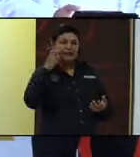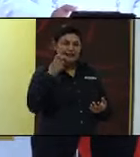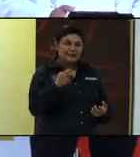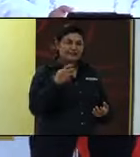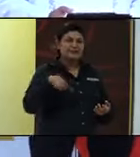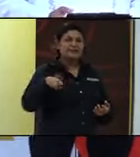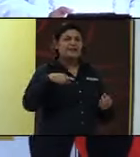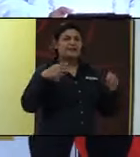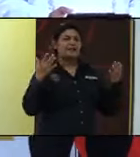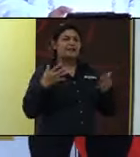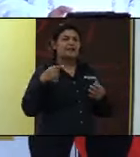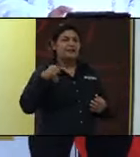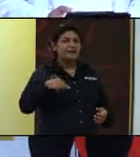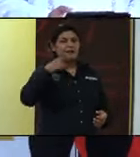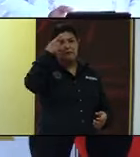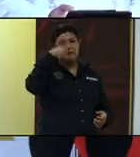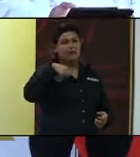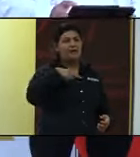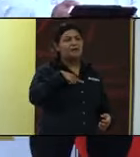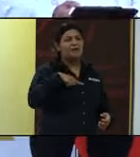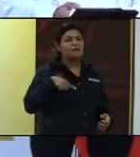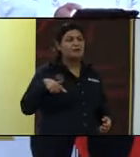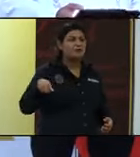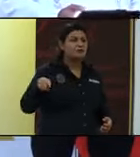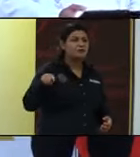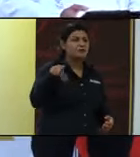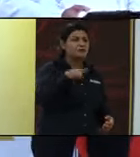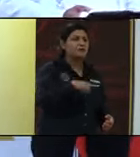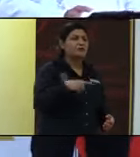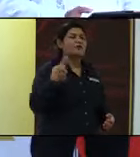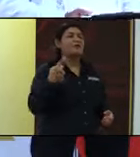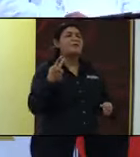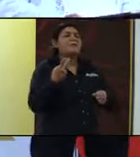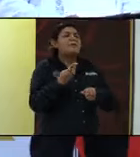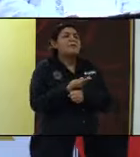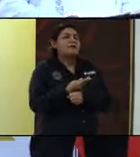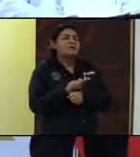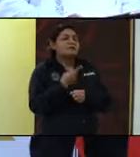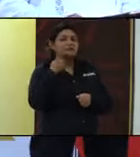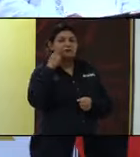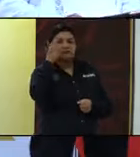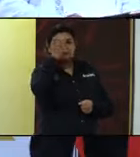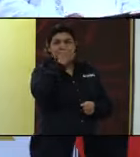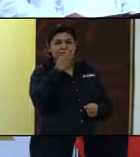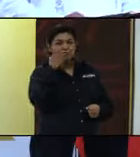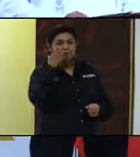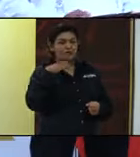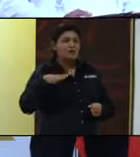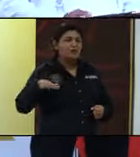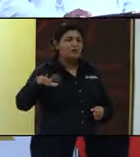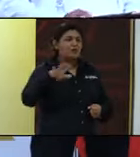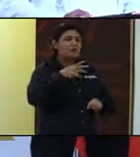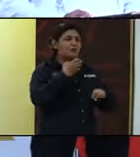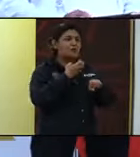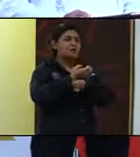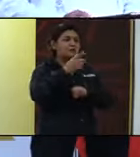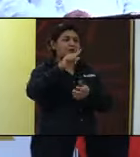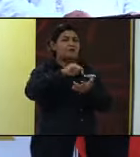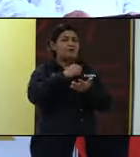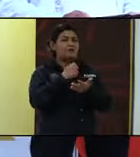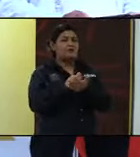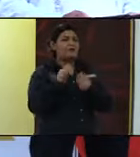haciendo aquí para ustedes. ¿Qué pasó? Pues hicimos un diagnóstico en todo el estado de Tamaulipas que nos